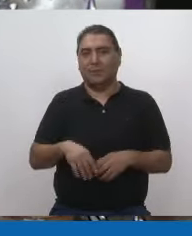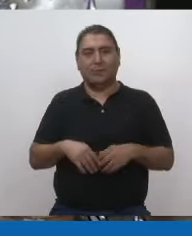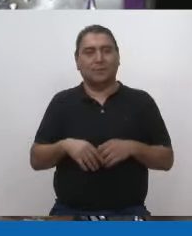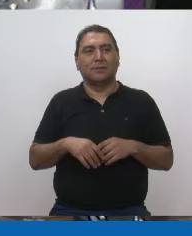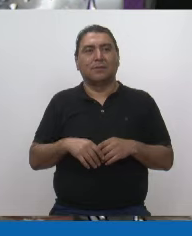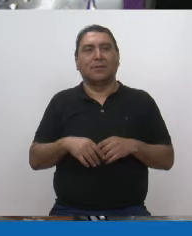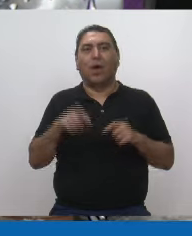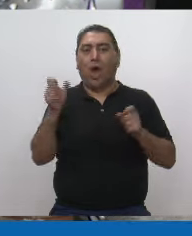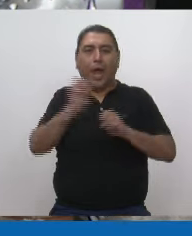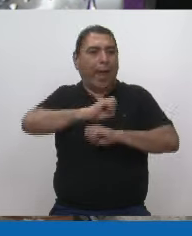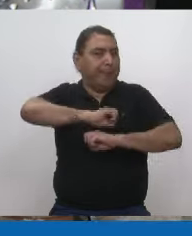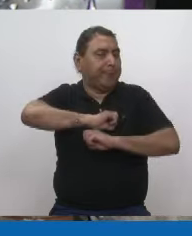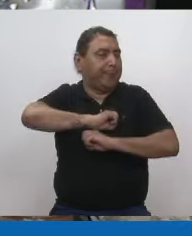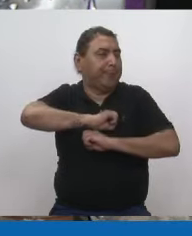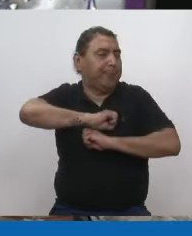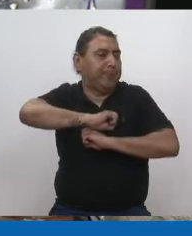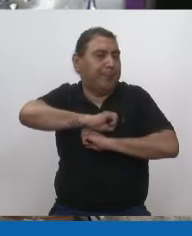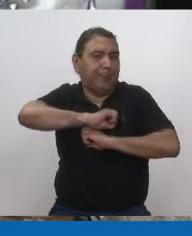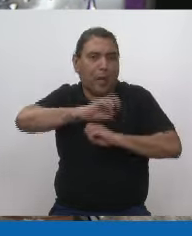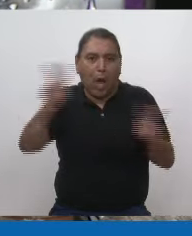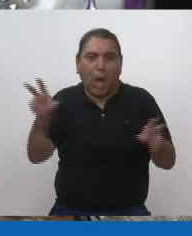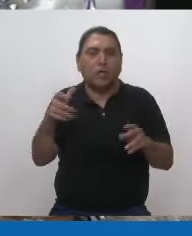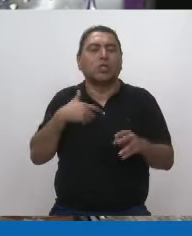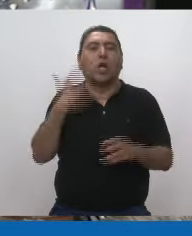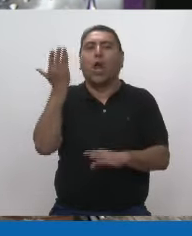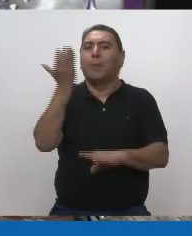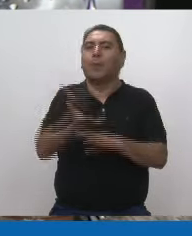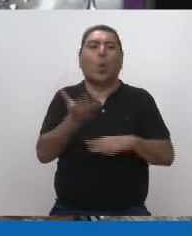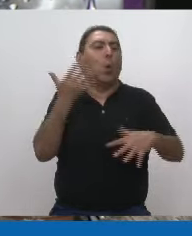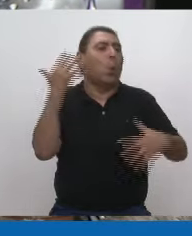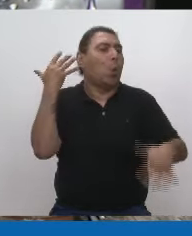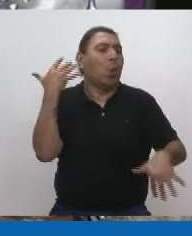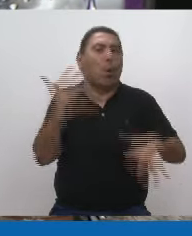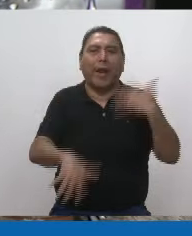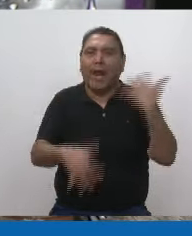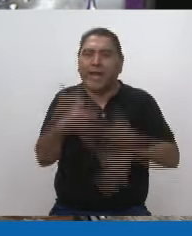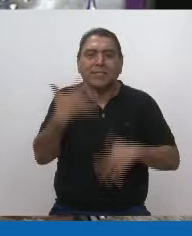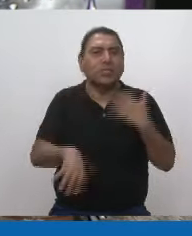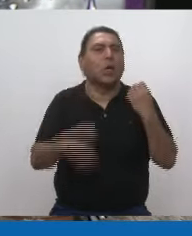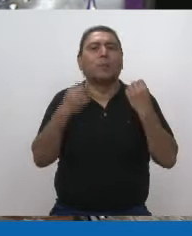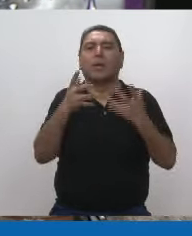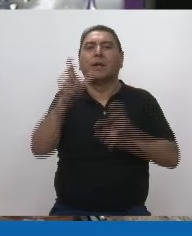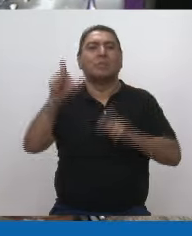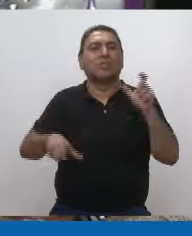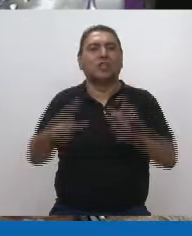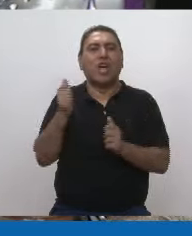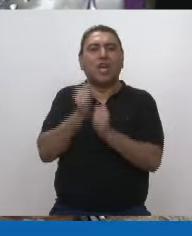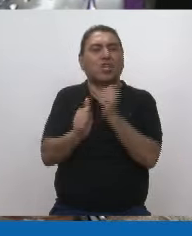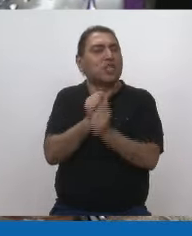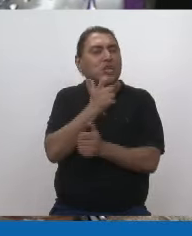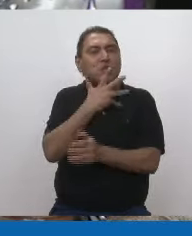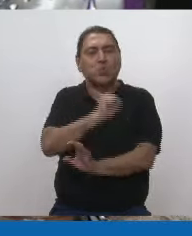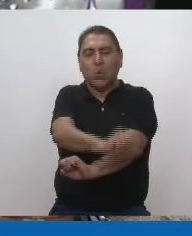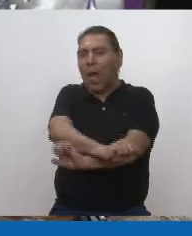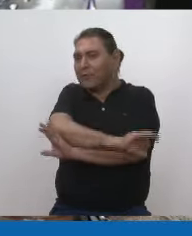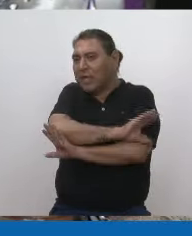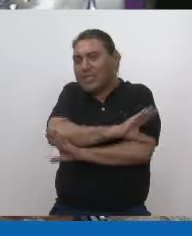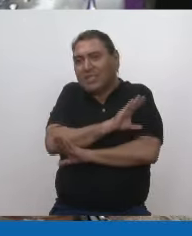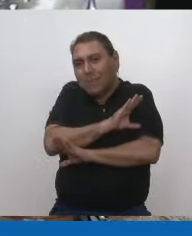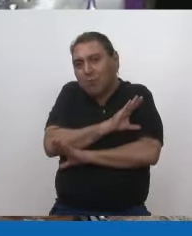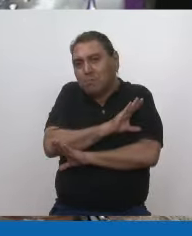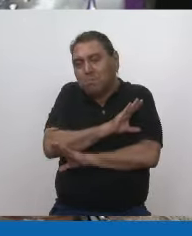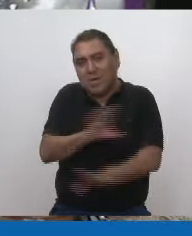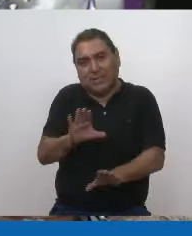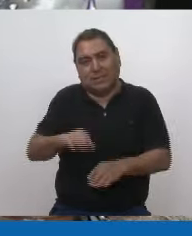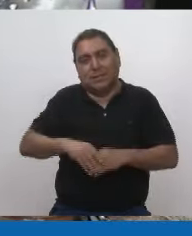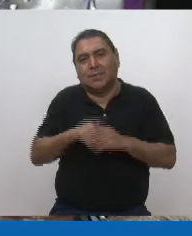Hoy está peor que nunca y lo pido con urgencia porque los rosarinos no damos más. Porque